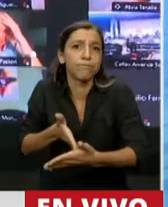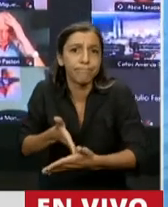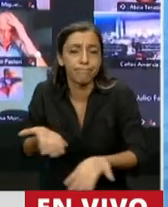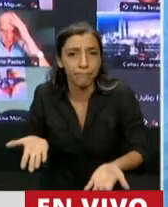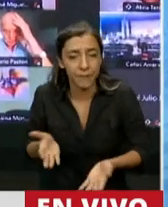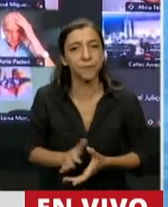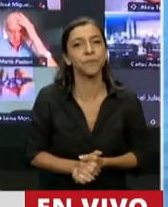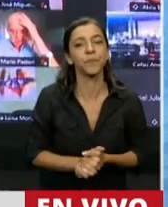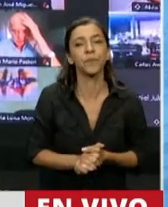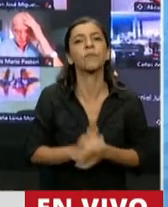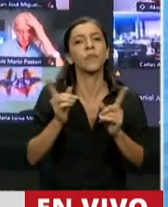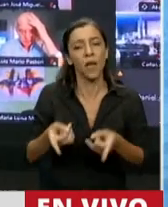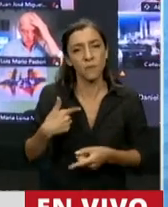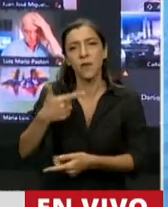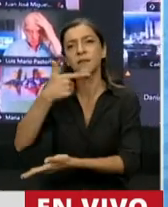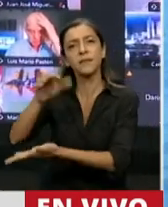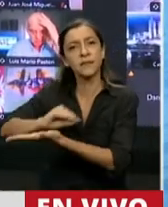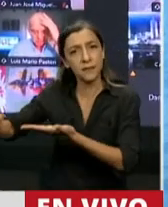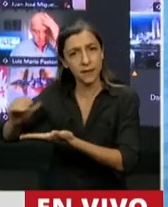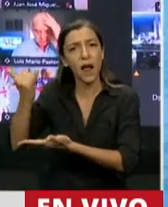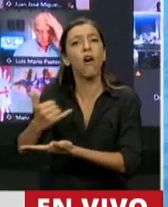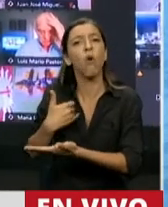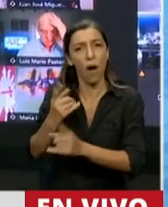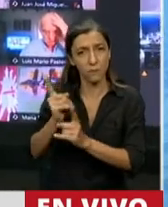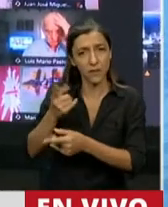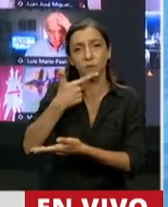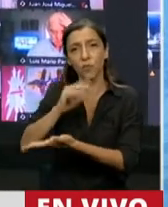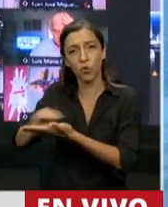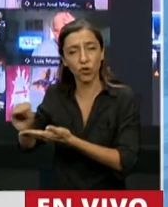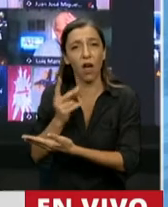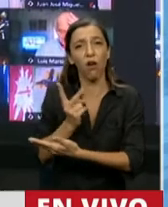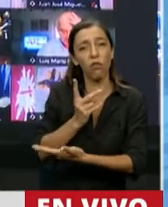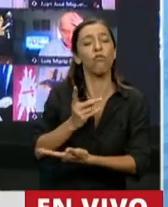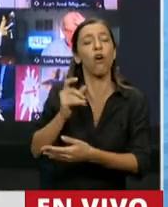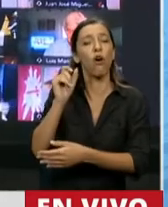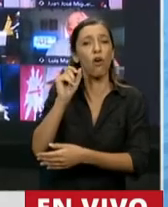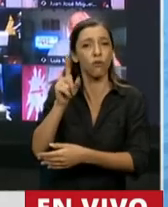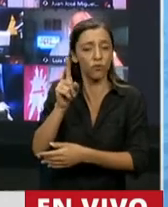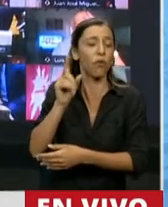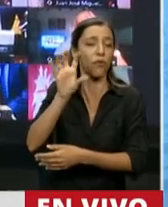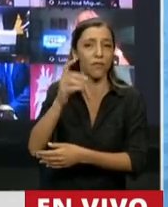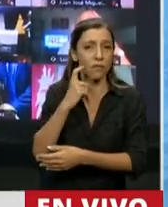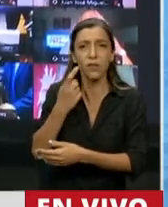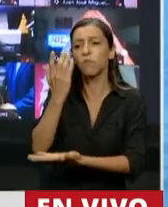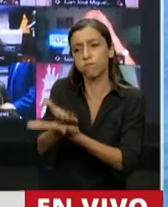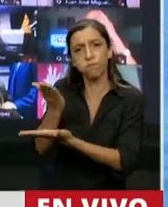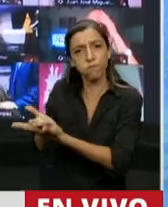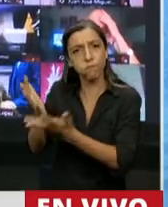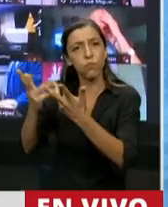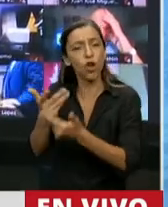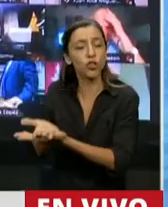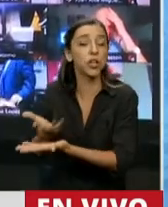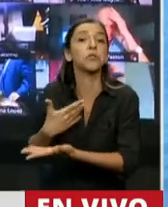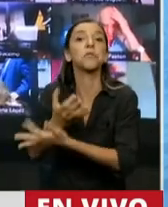Nación también existe un proyecto presentado por los senadores entrerrianos Estela Olaya y Alfredo De Angelis. El mundo está atravesando por una